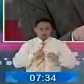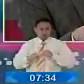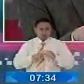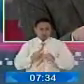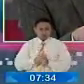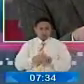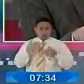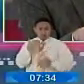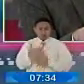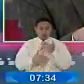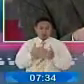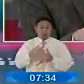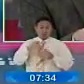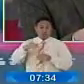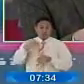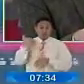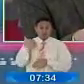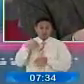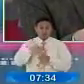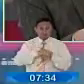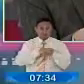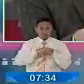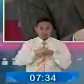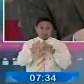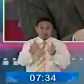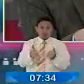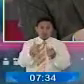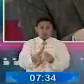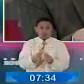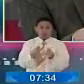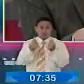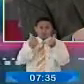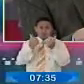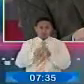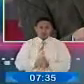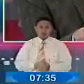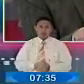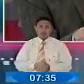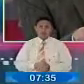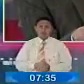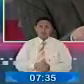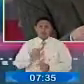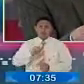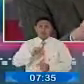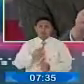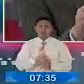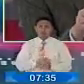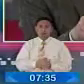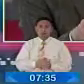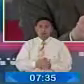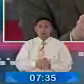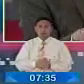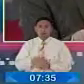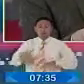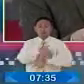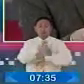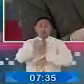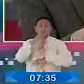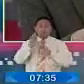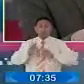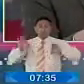estos sueños importantes de tener carreteras de mejor calidad, de mejor nivel, para las carreteras que son más importantes dentro del país.